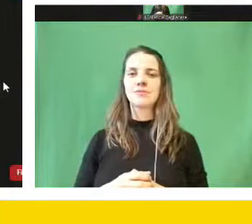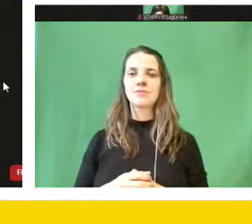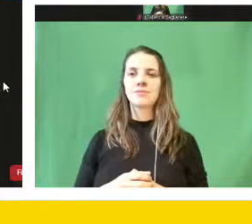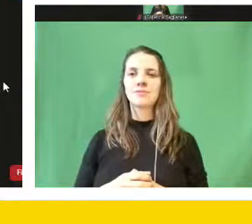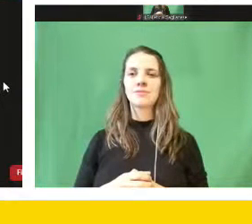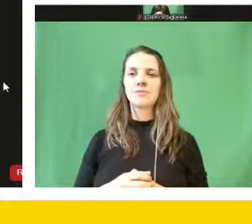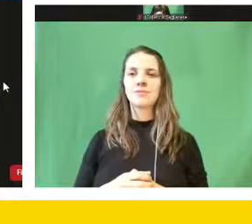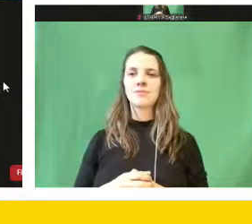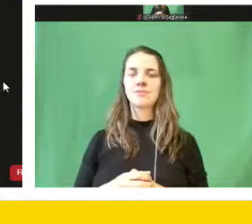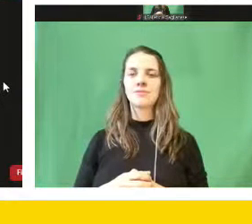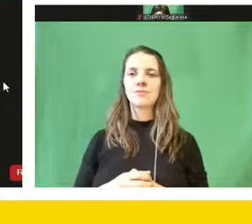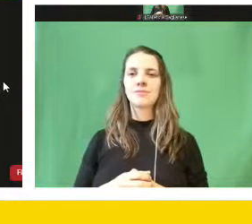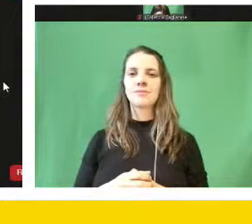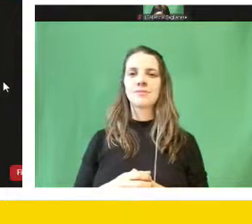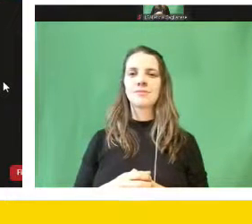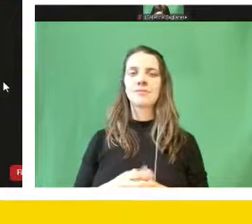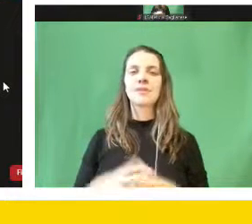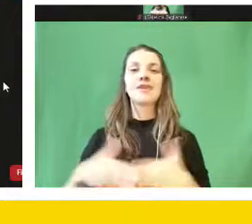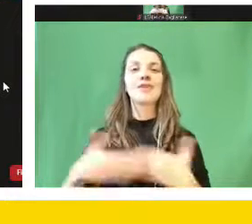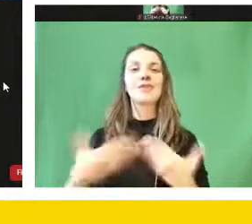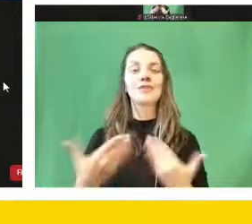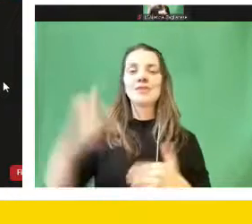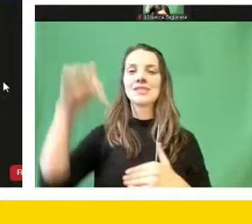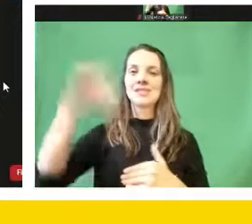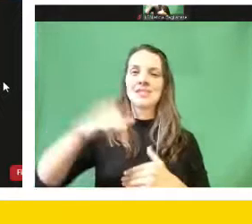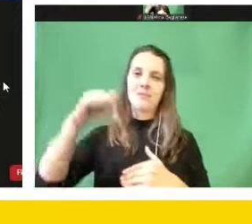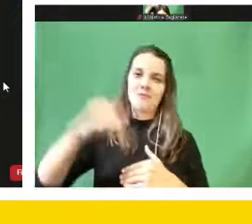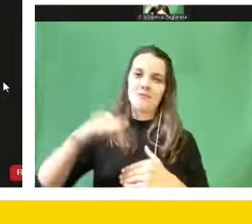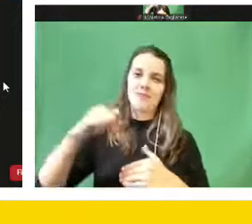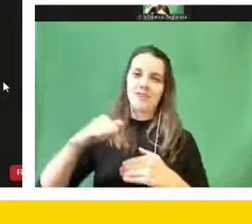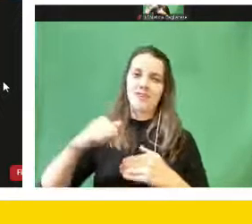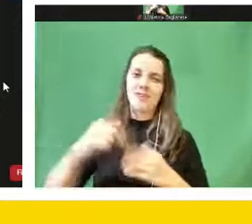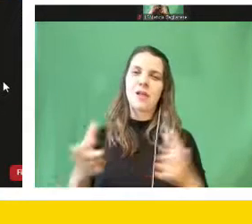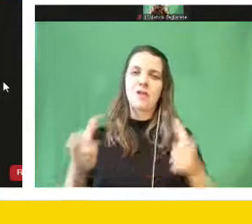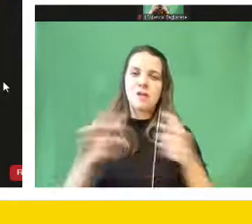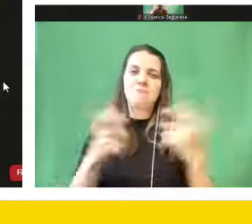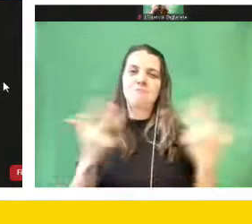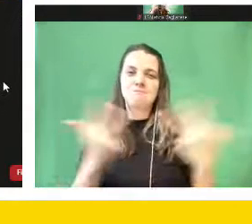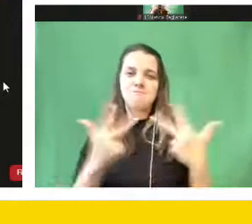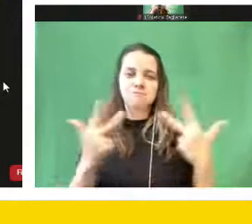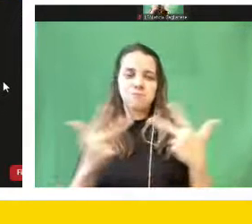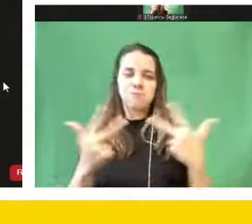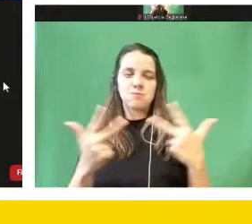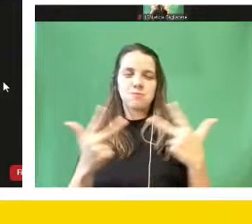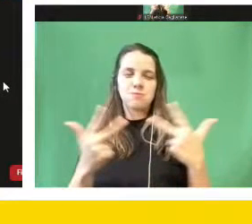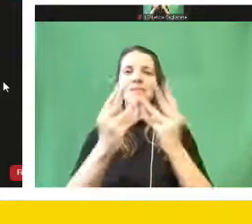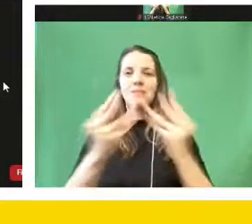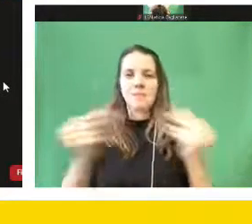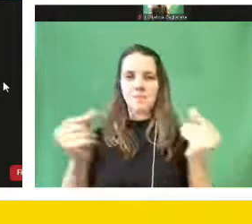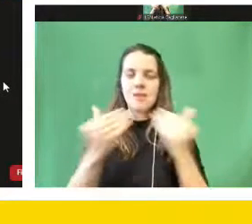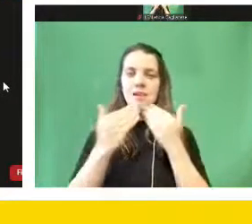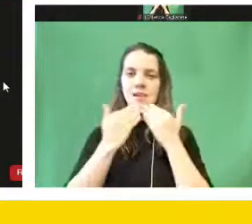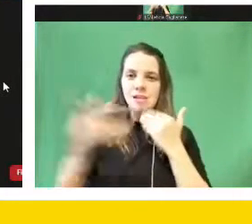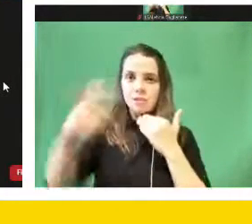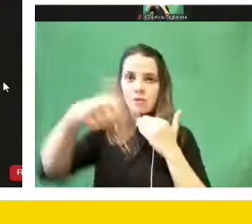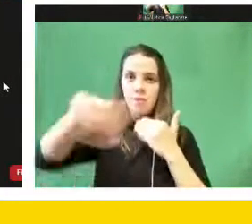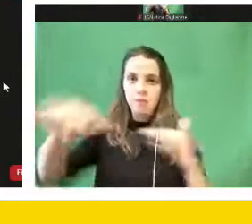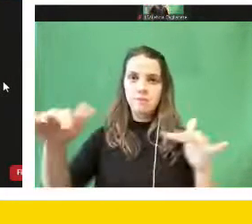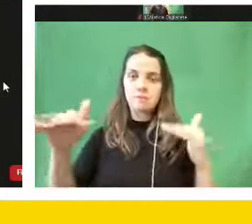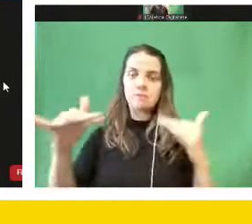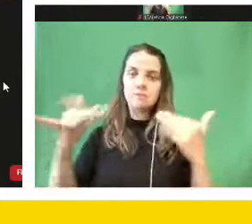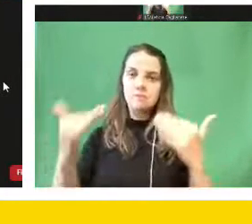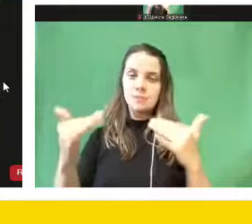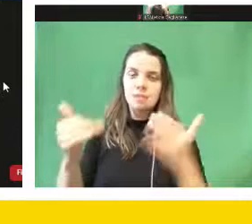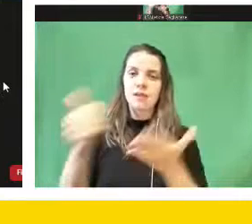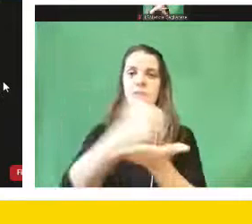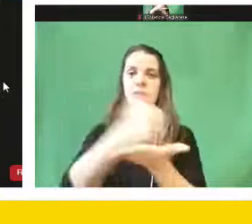Bueno, estamos por cerrado el conversatorio, vamos por más, y muchas gracias por estar todos acá. Gracias, Rubén, por abrir el colegio para esta